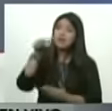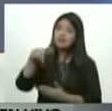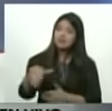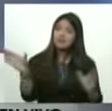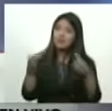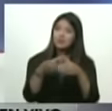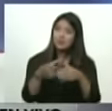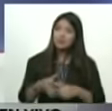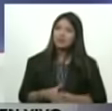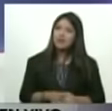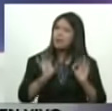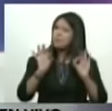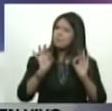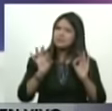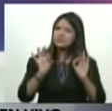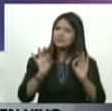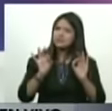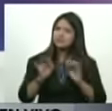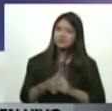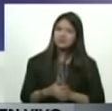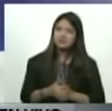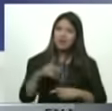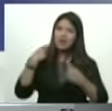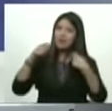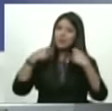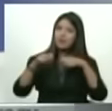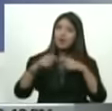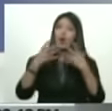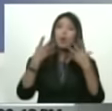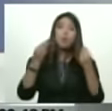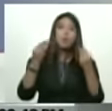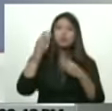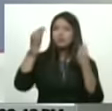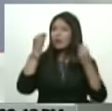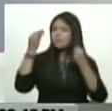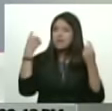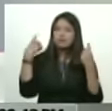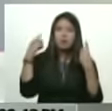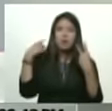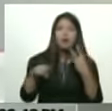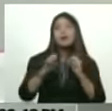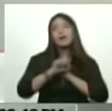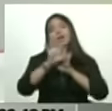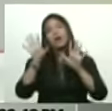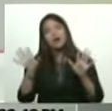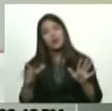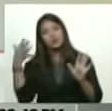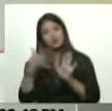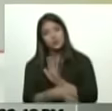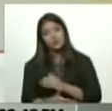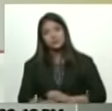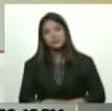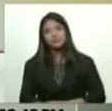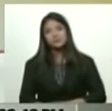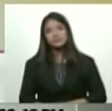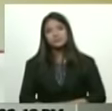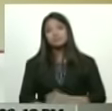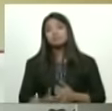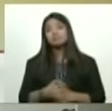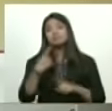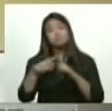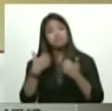reunión, específicamente del sector exportación. Muchas son las opiniones y, por supuesto, referencias y